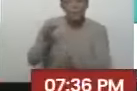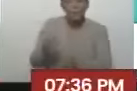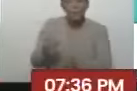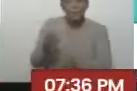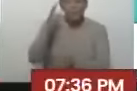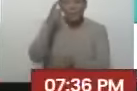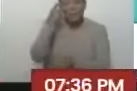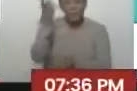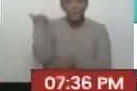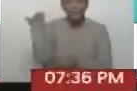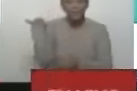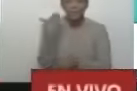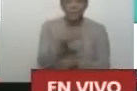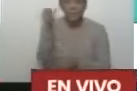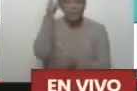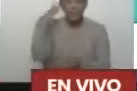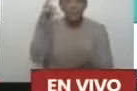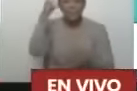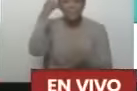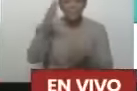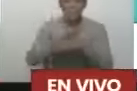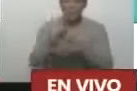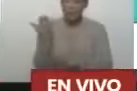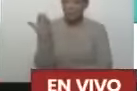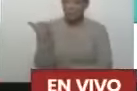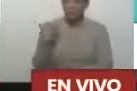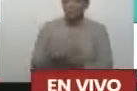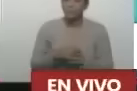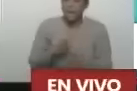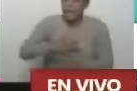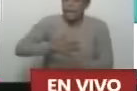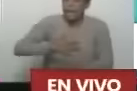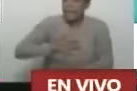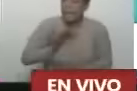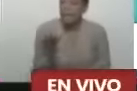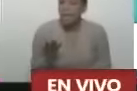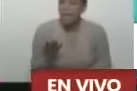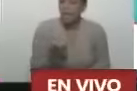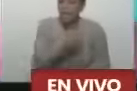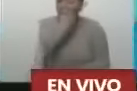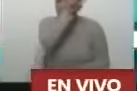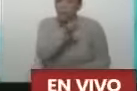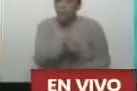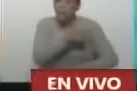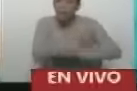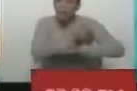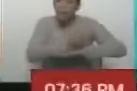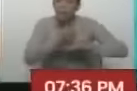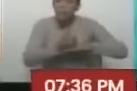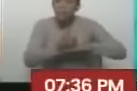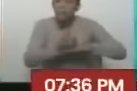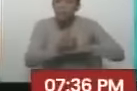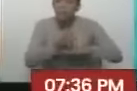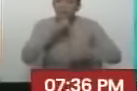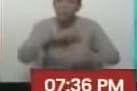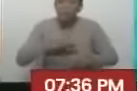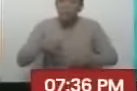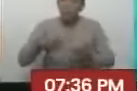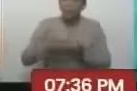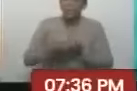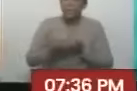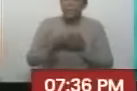el pasado día martes eh la pretensión que existe de manera histórica incluso